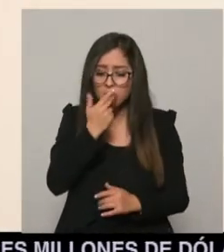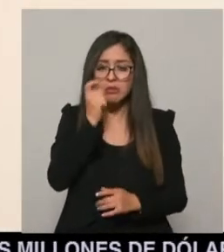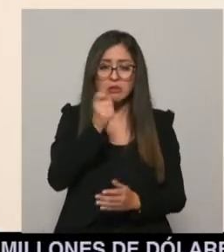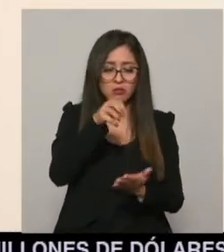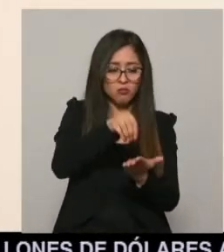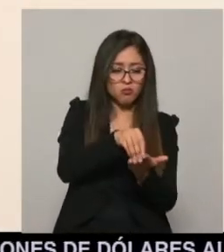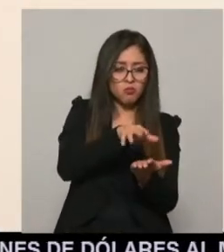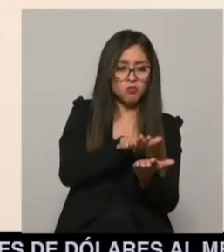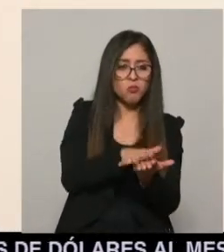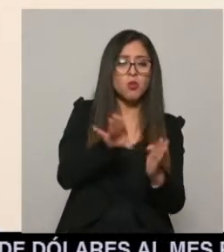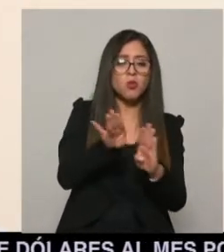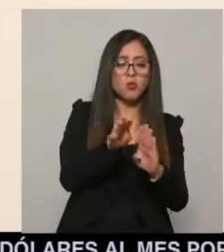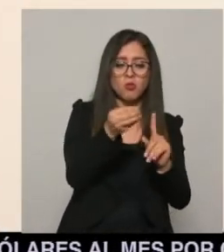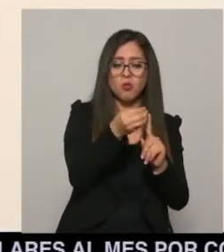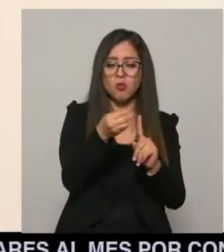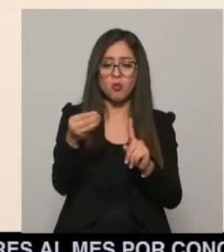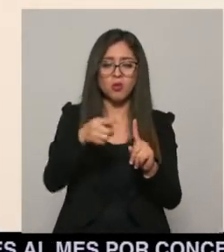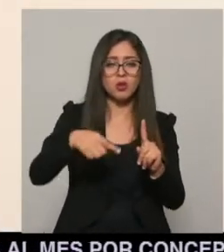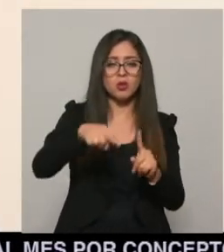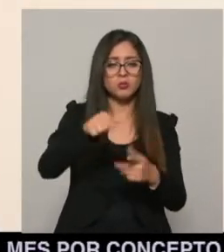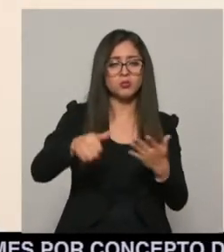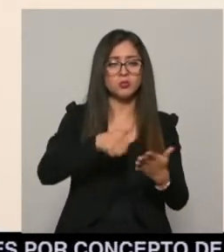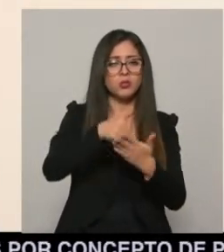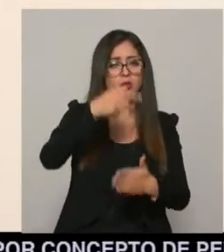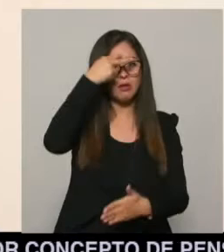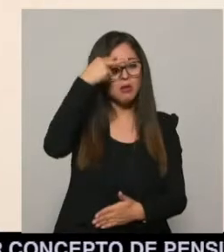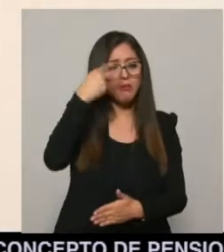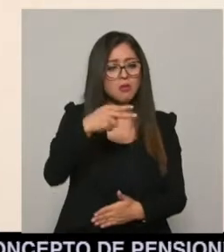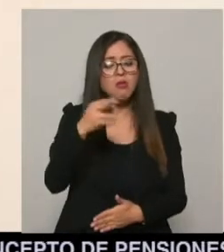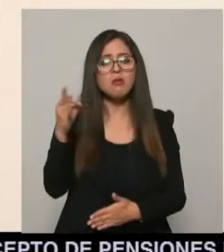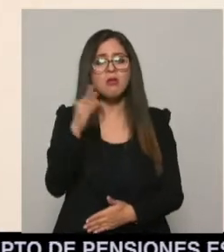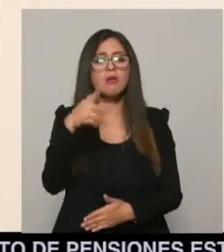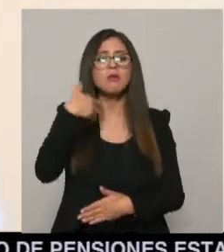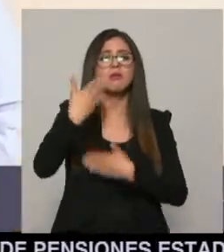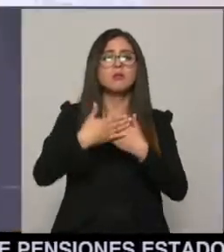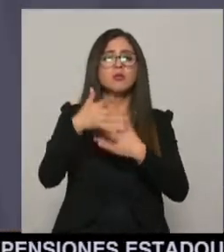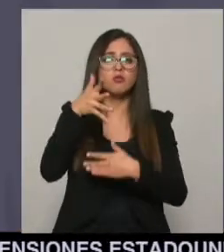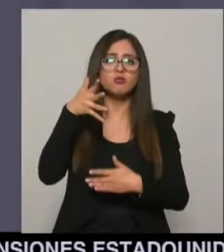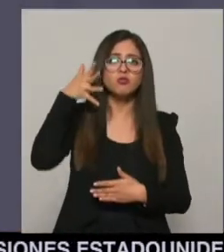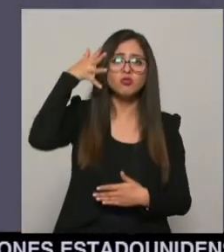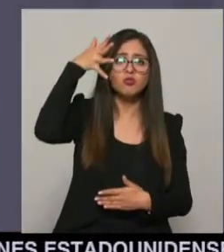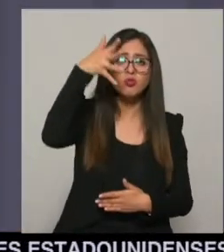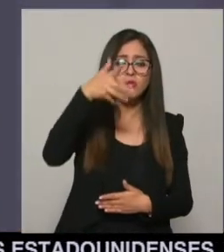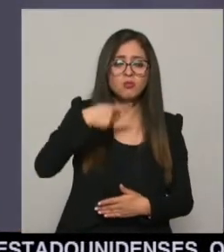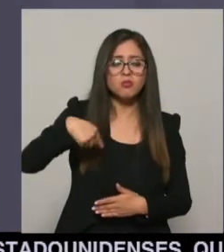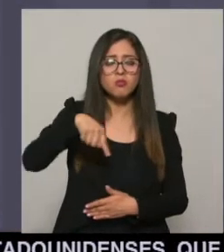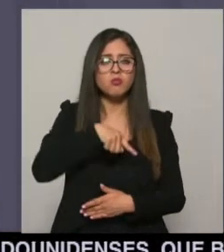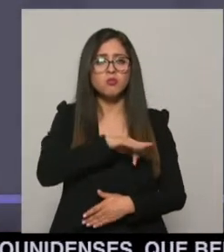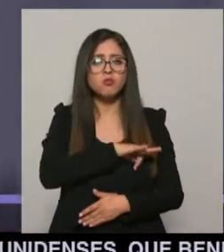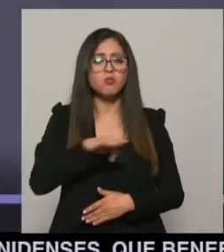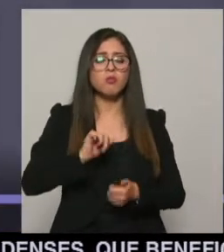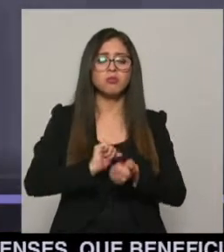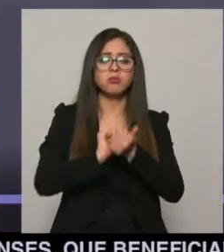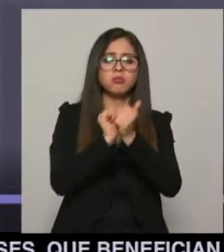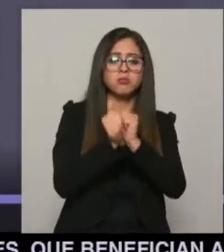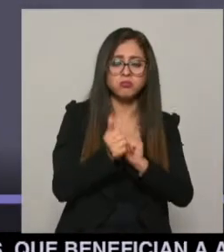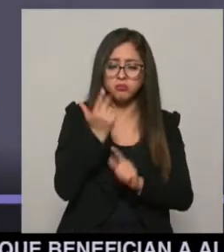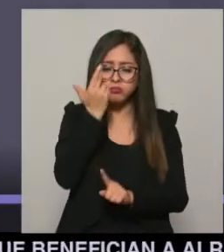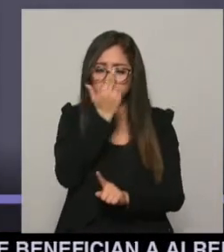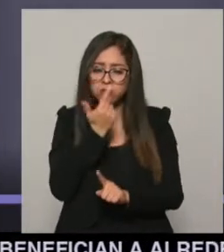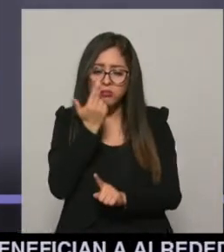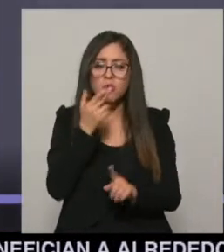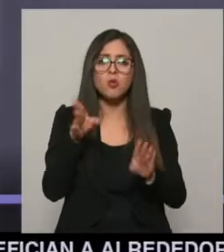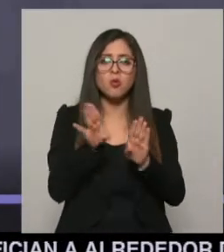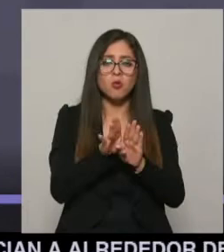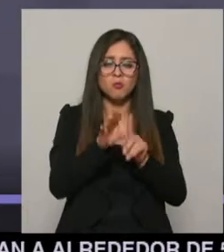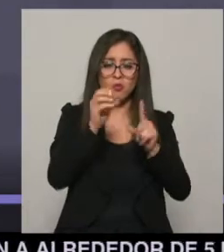organización en esta ciudad, tiene que tener una visión de futuro, tiene que tener una visión que nos ayude a poder generar un esquema de